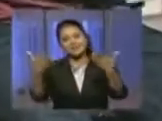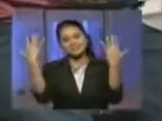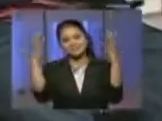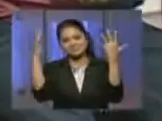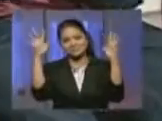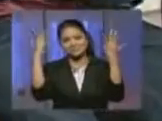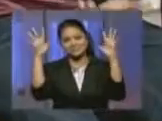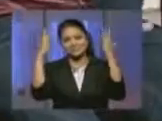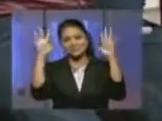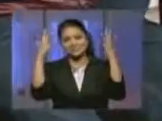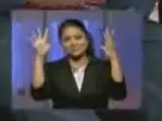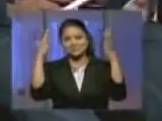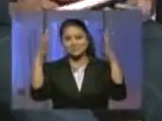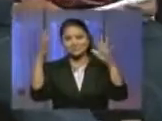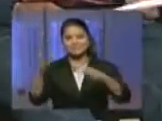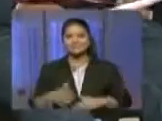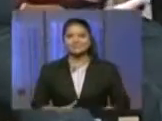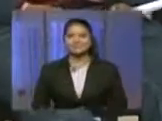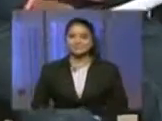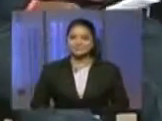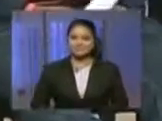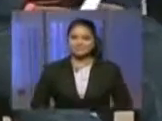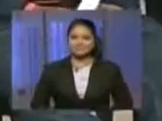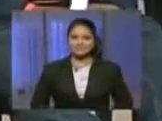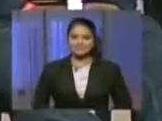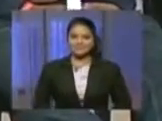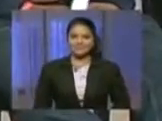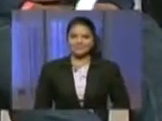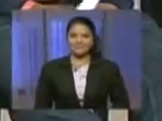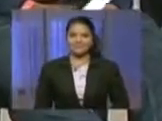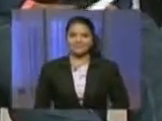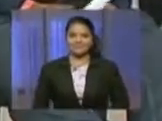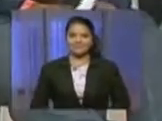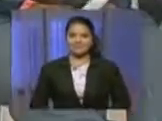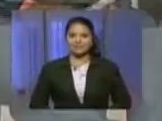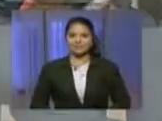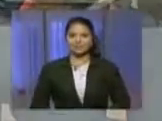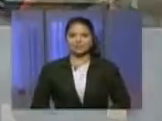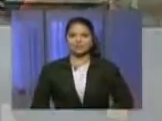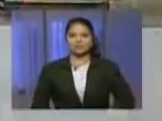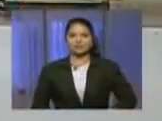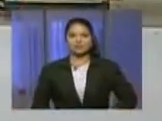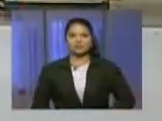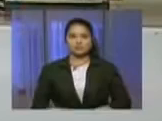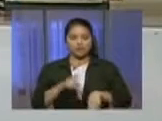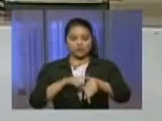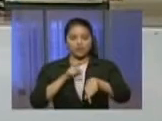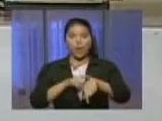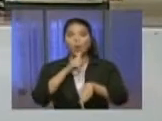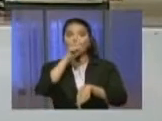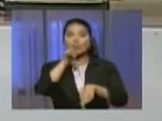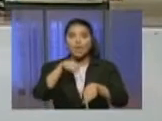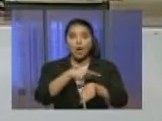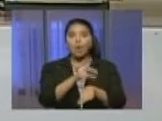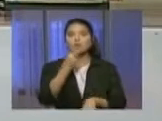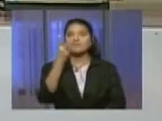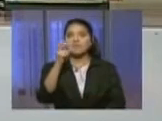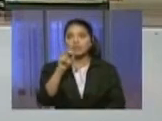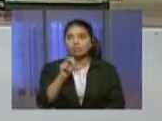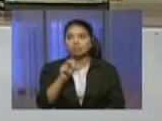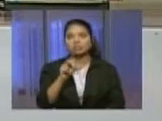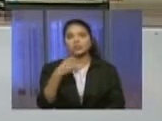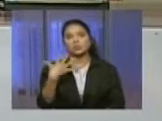gracias Bueno nos hemos disparado hora y 20